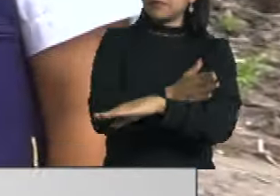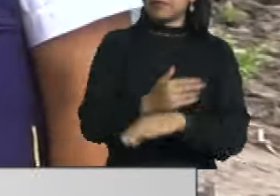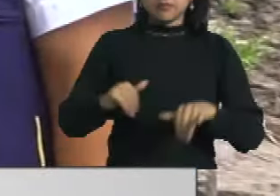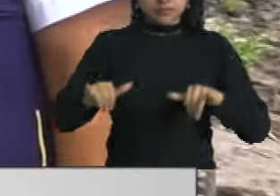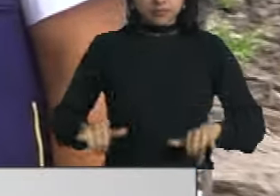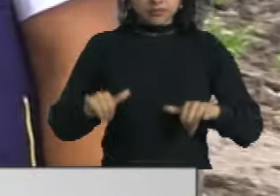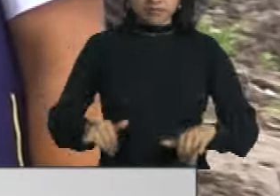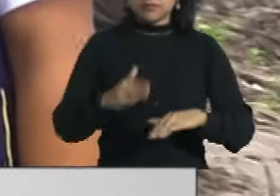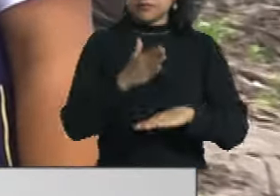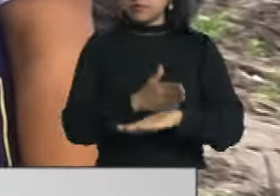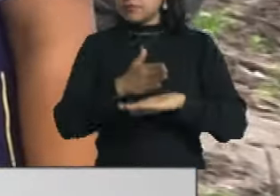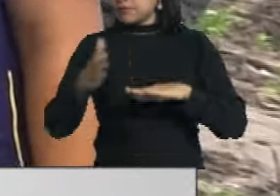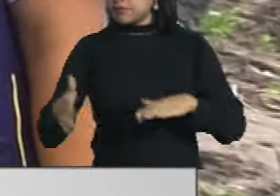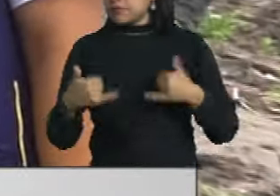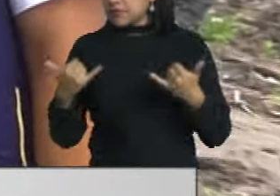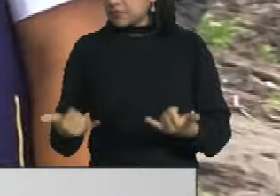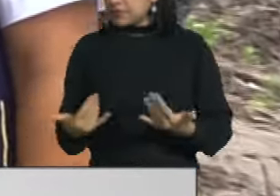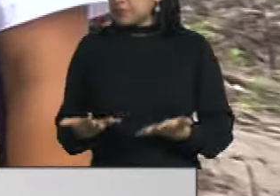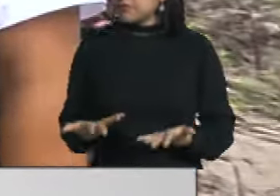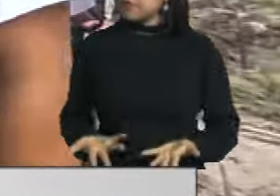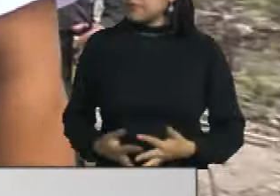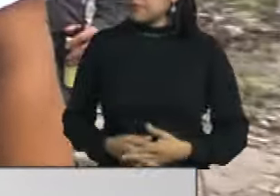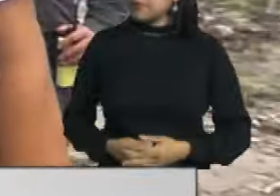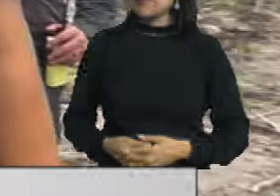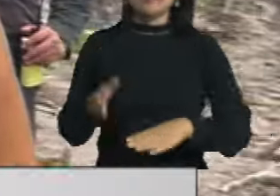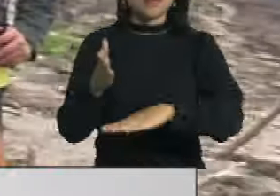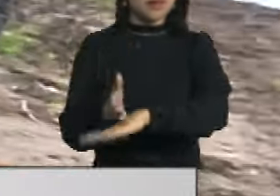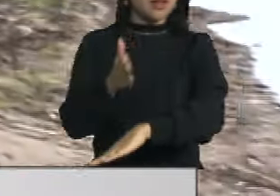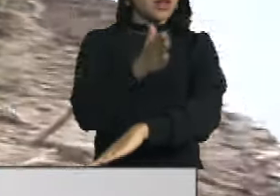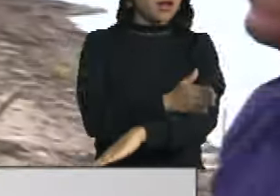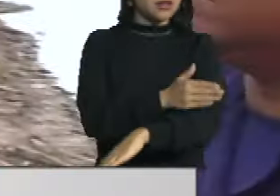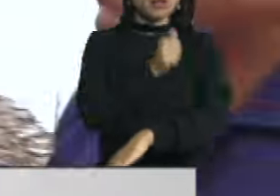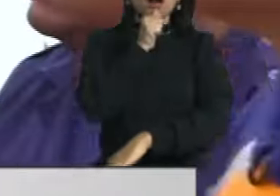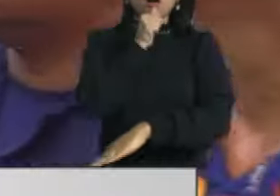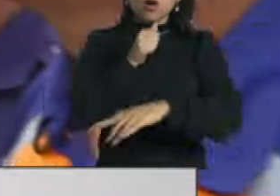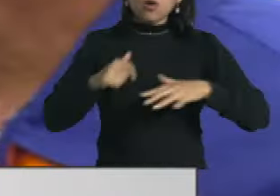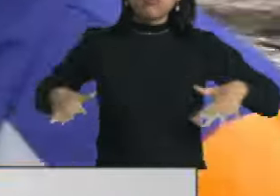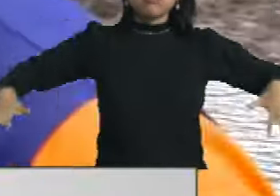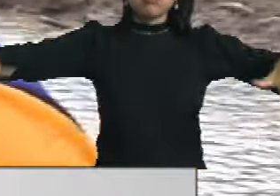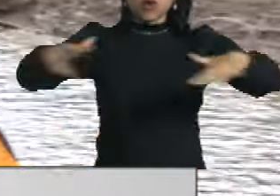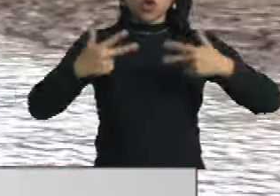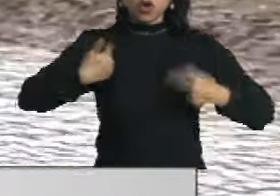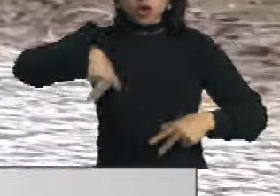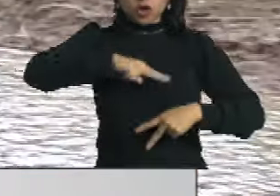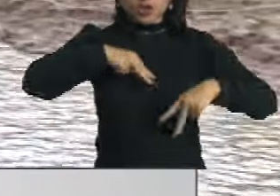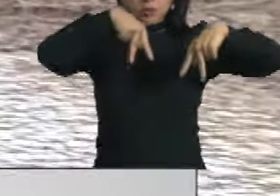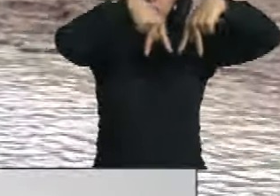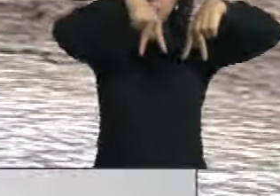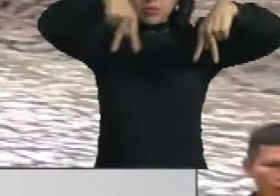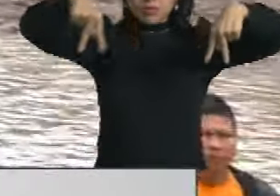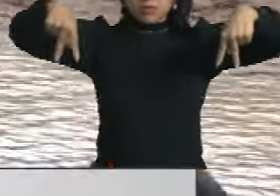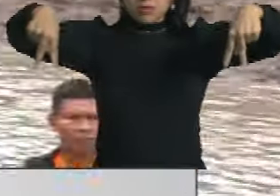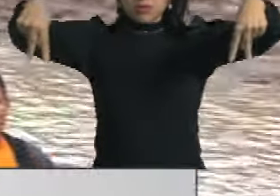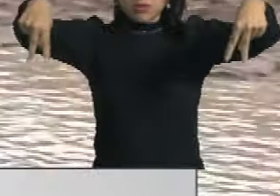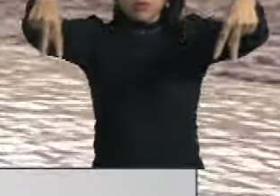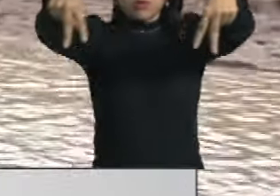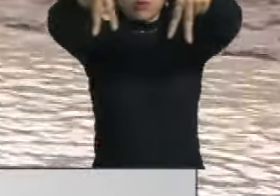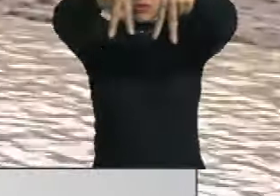estamos nosotros de pie y cómo está ahora? Antes esto era todo lleno de agua, el agua hasta donde se ve, por eso se hizo ese